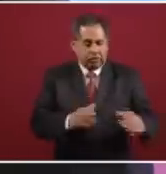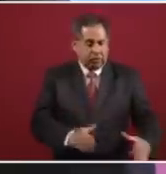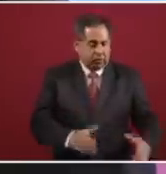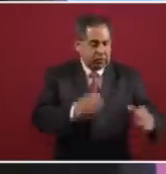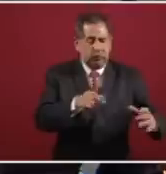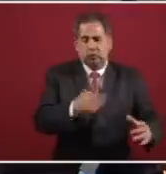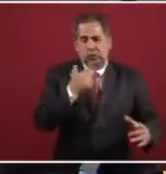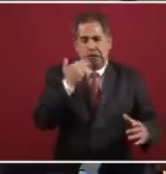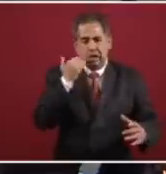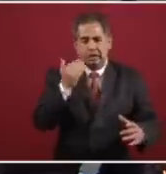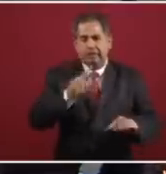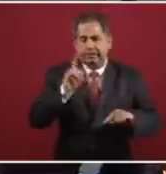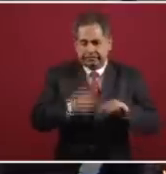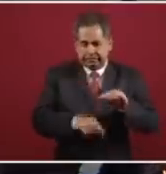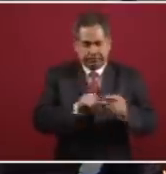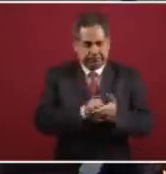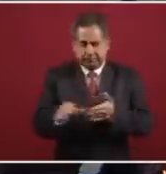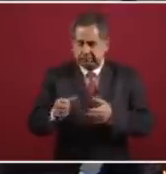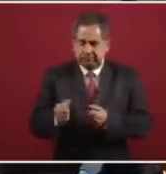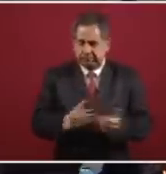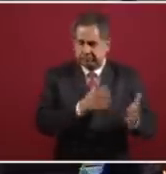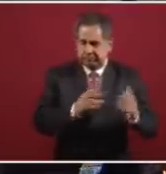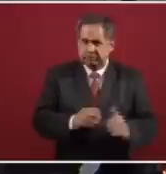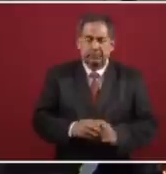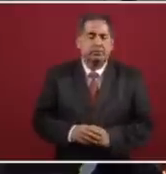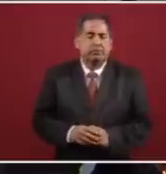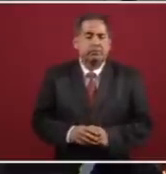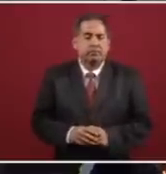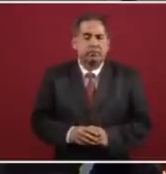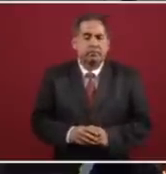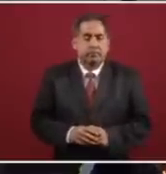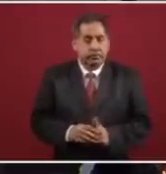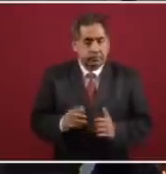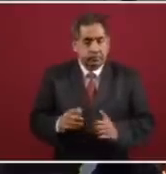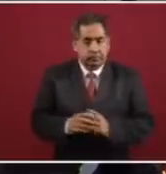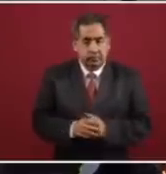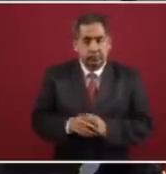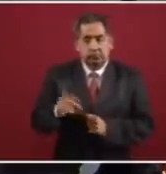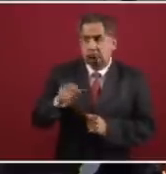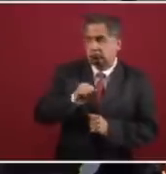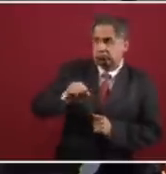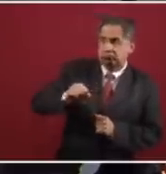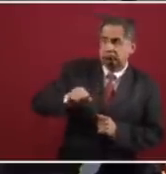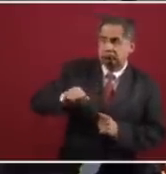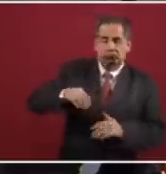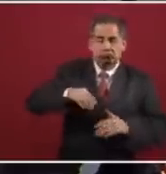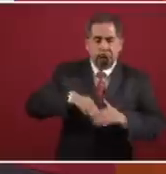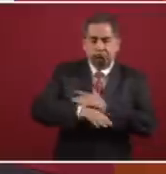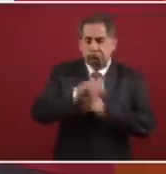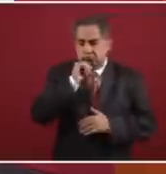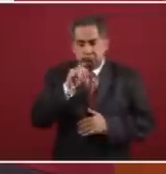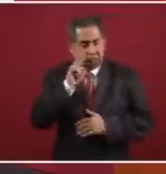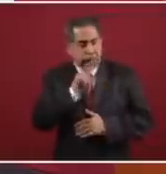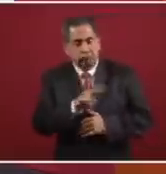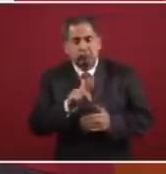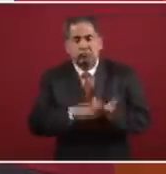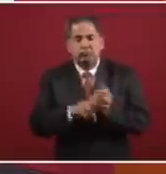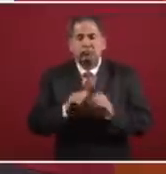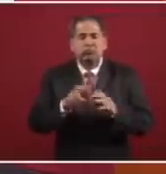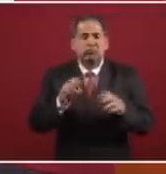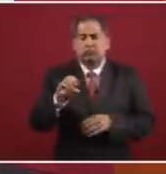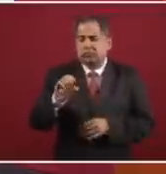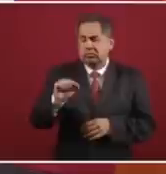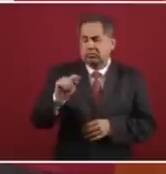para los consumidores por su mal estado. La que no se dejó verificar, para que tomemos nota, es estufas